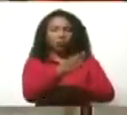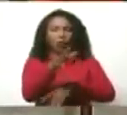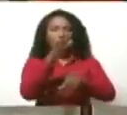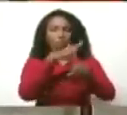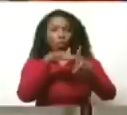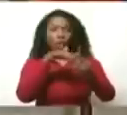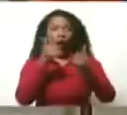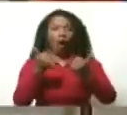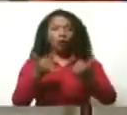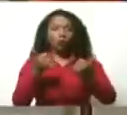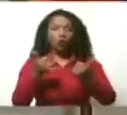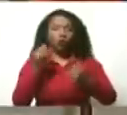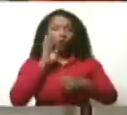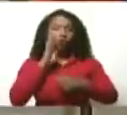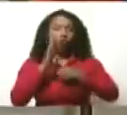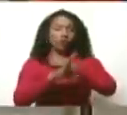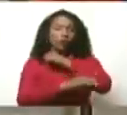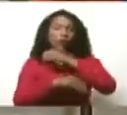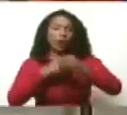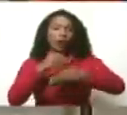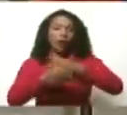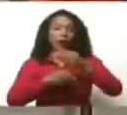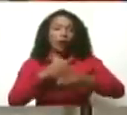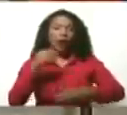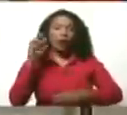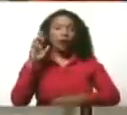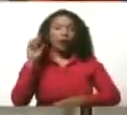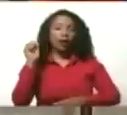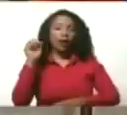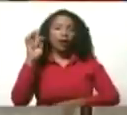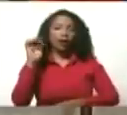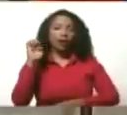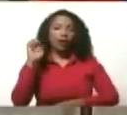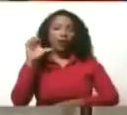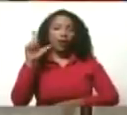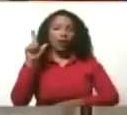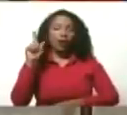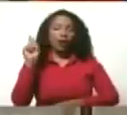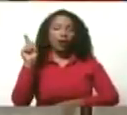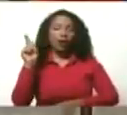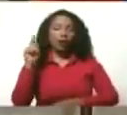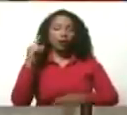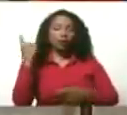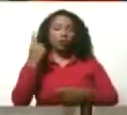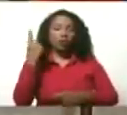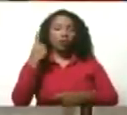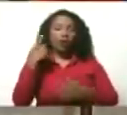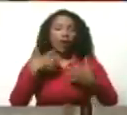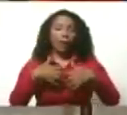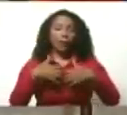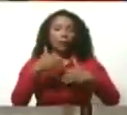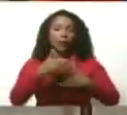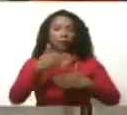en todas las tramas de corrupción que realizaba Ramírez, particularmente con las empresas transnacionales, con las petros